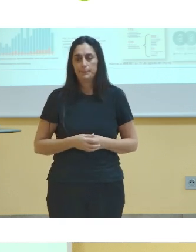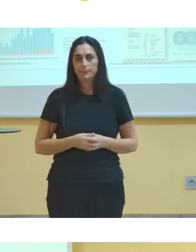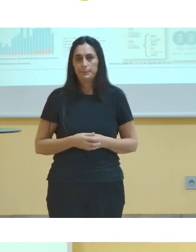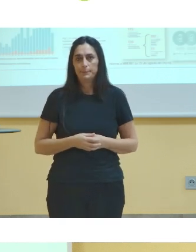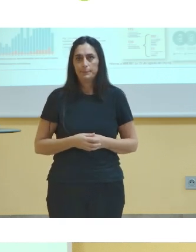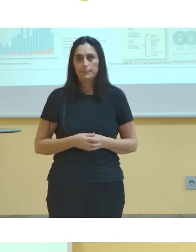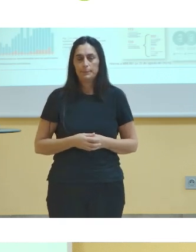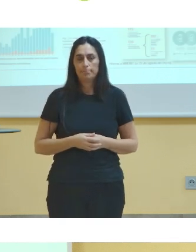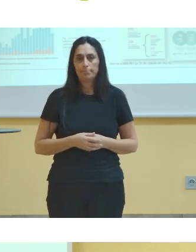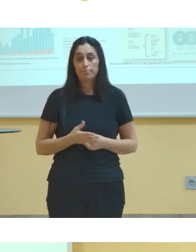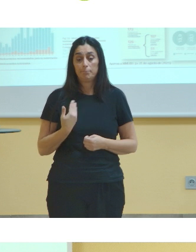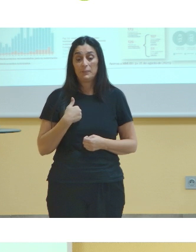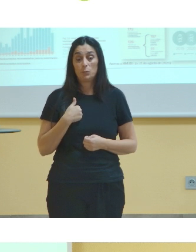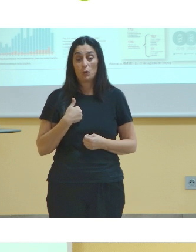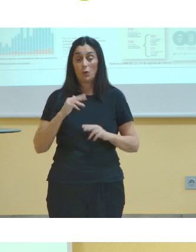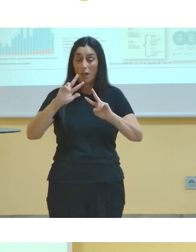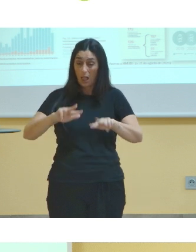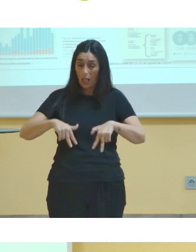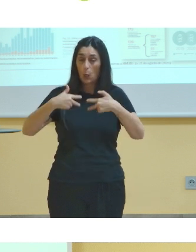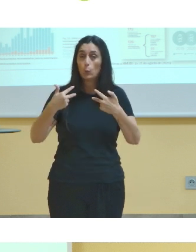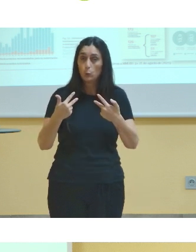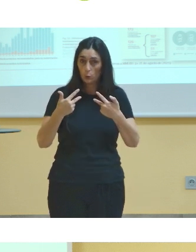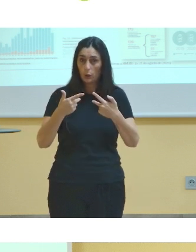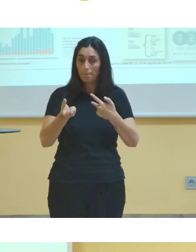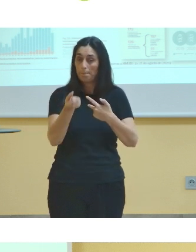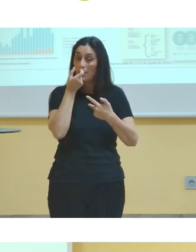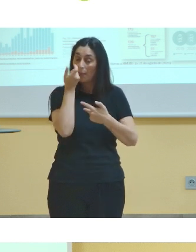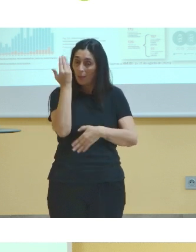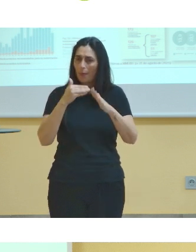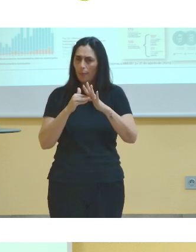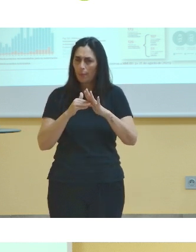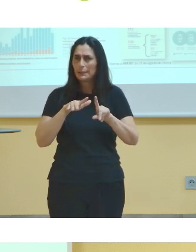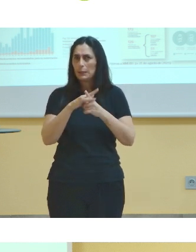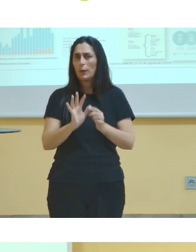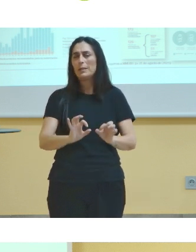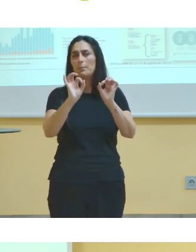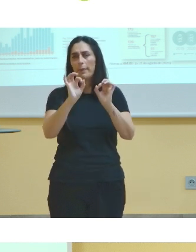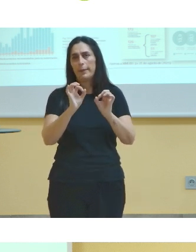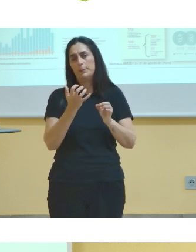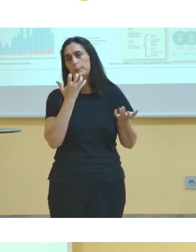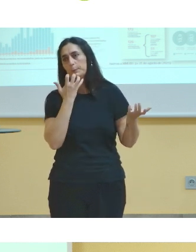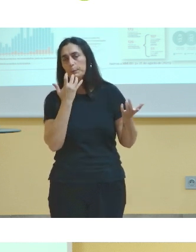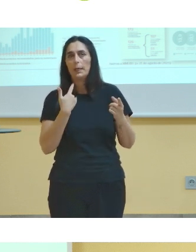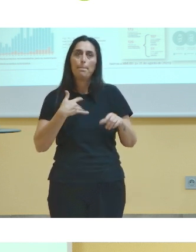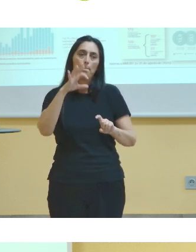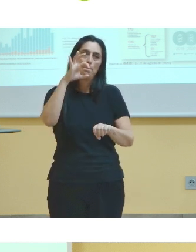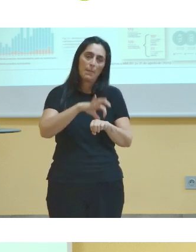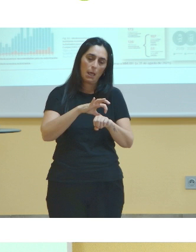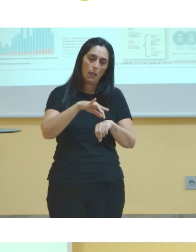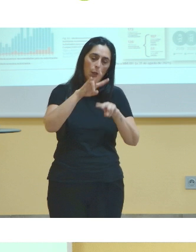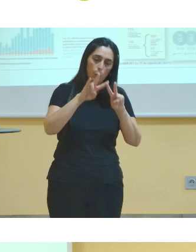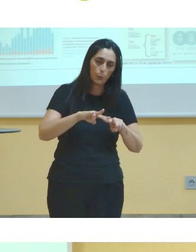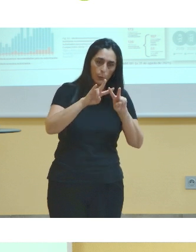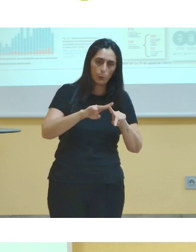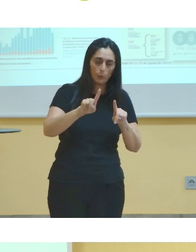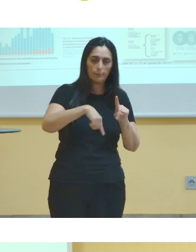El procedimiento para autorizar el acceso a un medicamento en situaciones especiales, pues que pasa por un médico, tiene